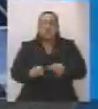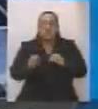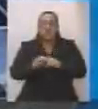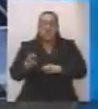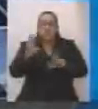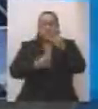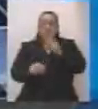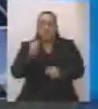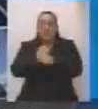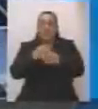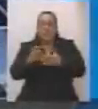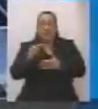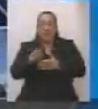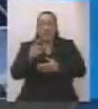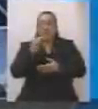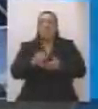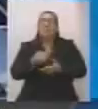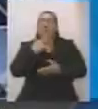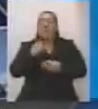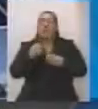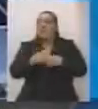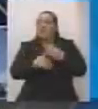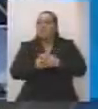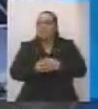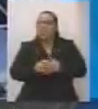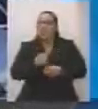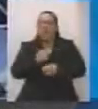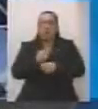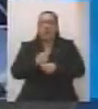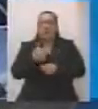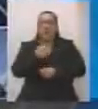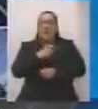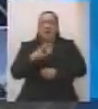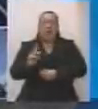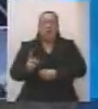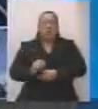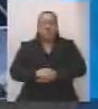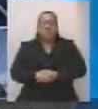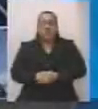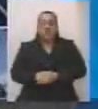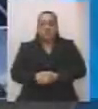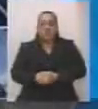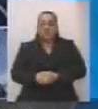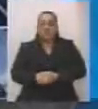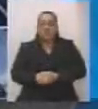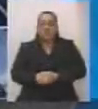de trabajadores poco calificados, está mejor dotada para la producción de arroz. Y los